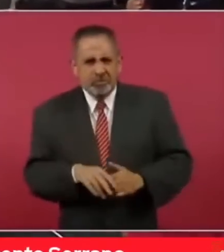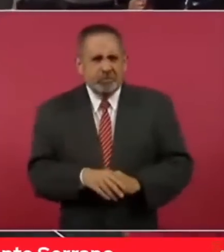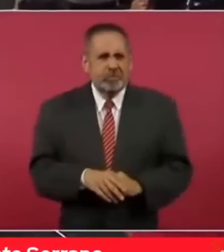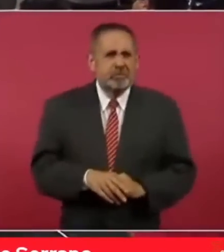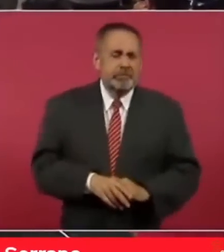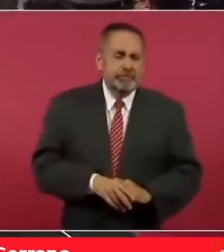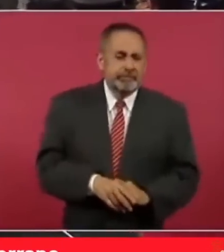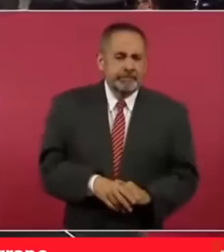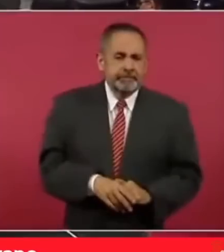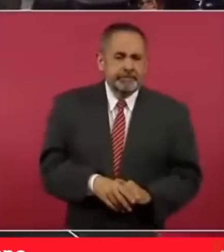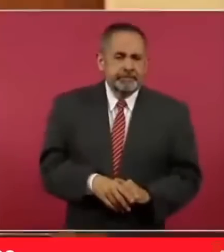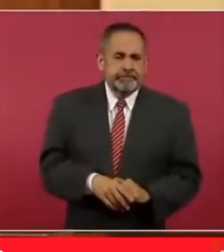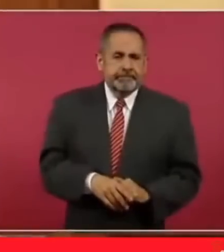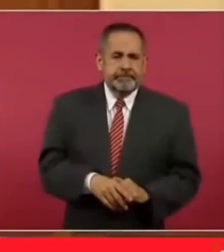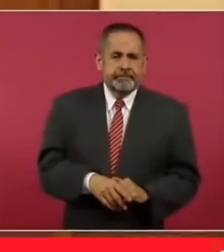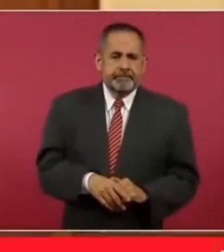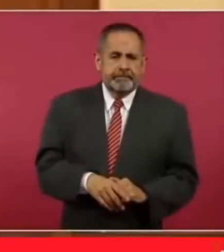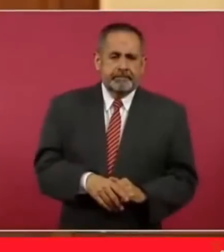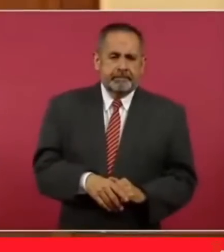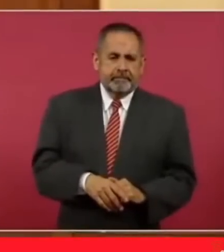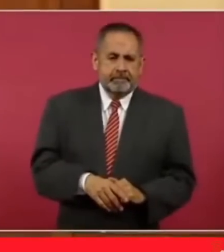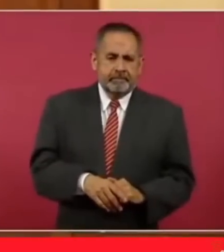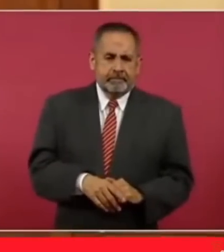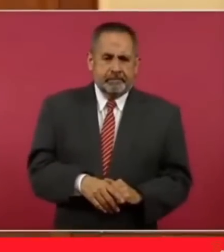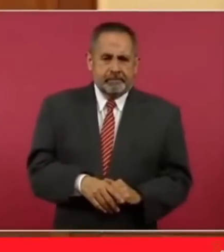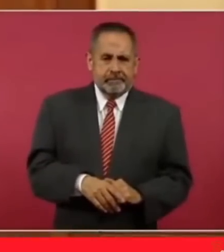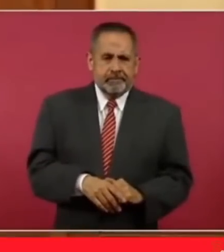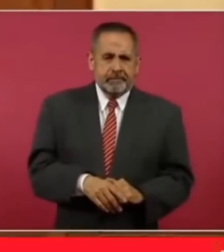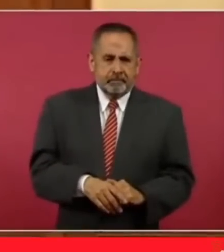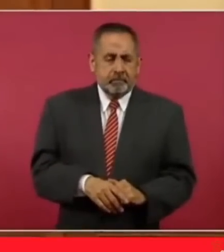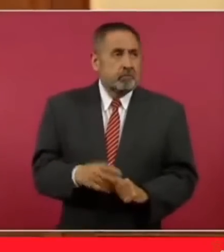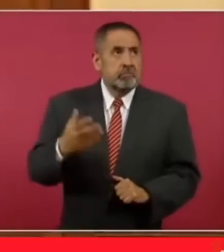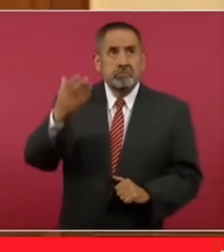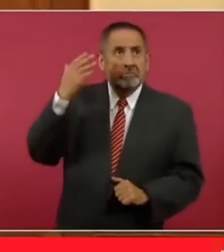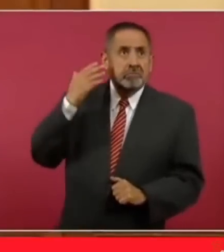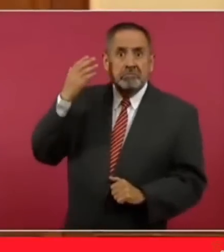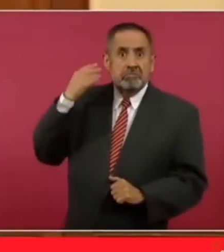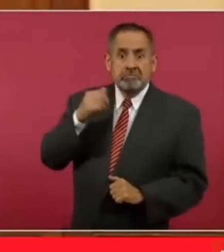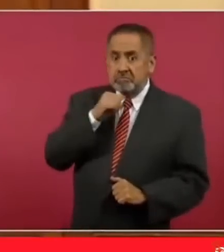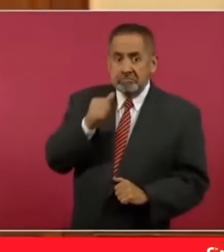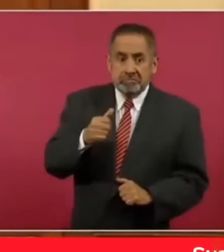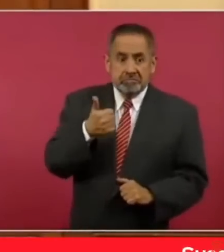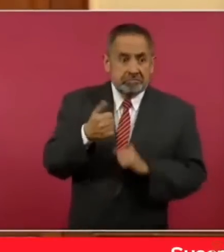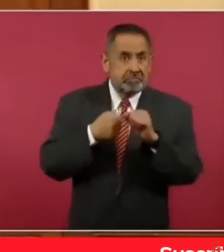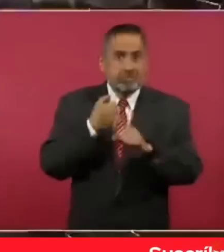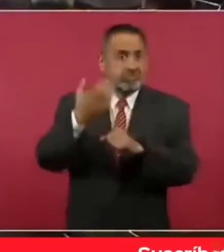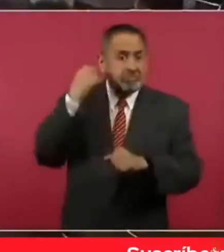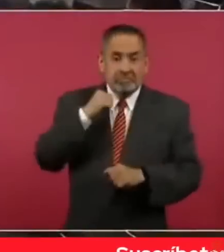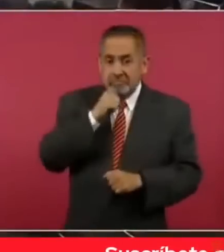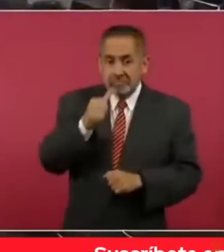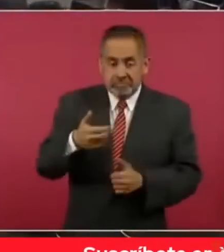Sí, este, como no se veía en 6 años.